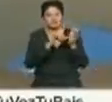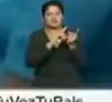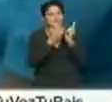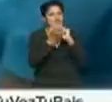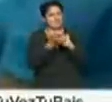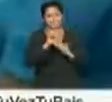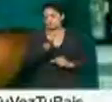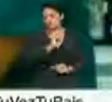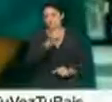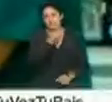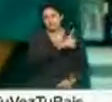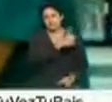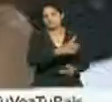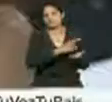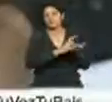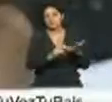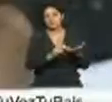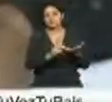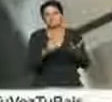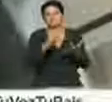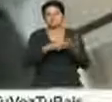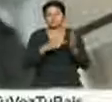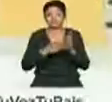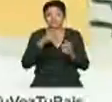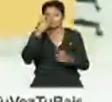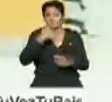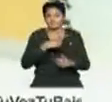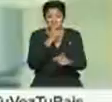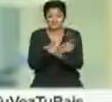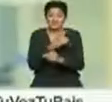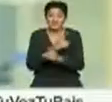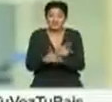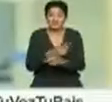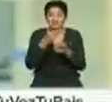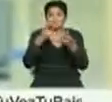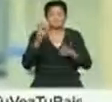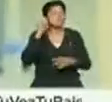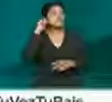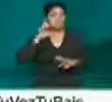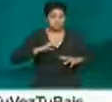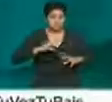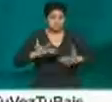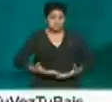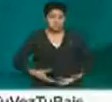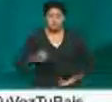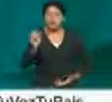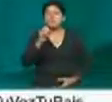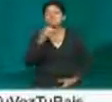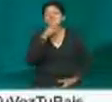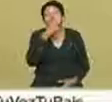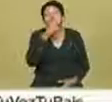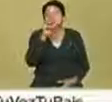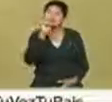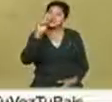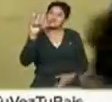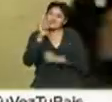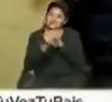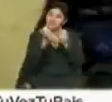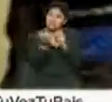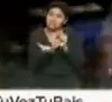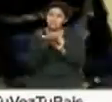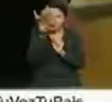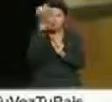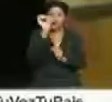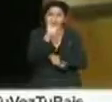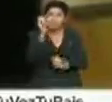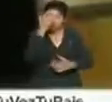la cobertura de salud a las personas con discapacidad, mujeres embarazadas, personas mayores de 65 años con